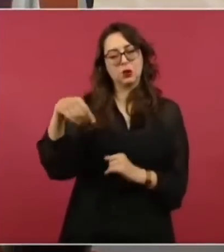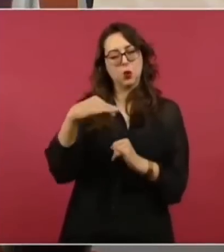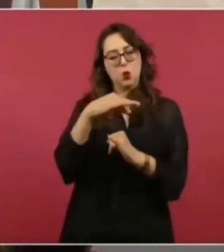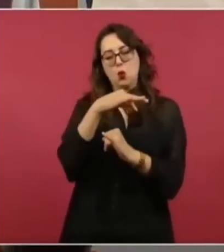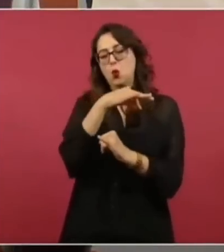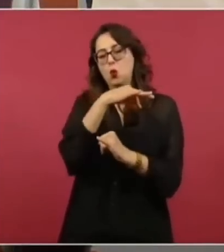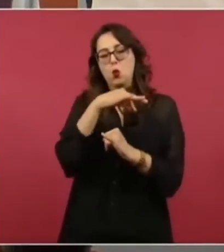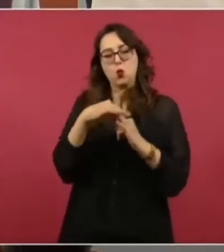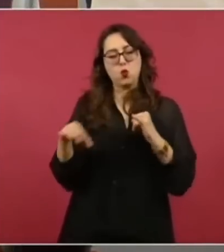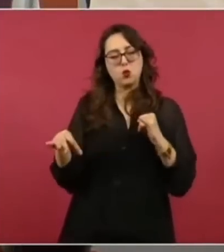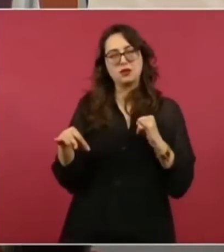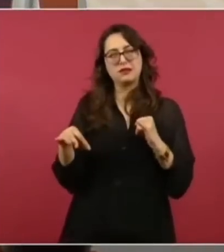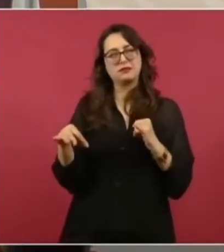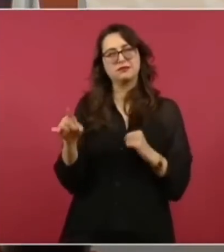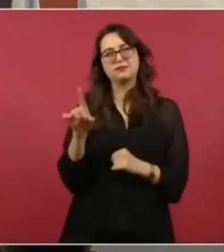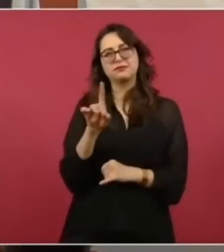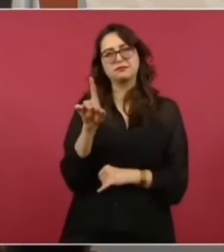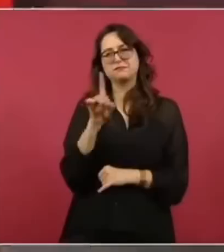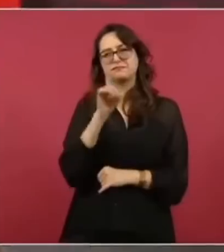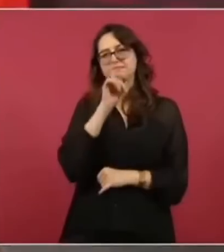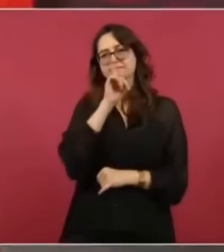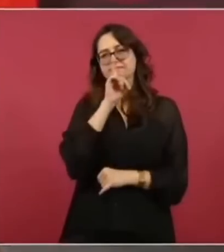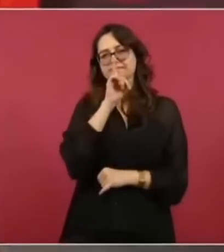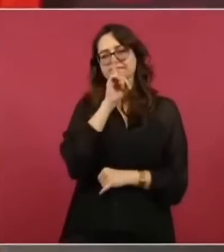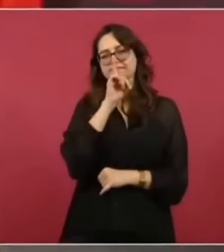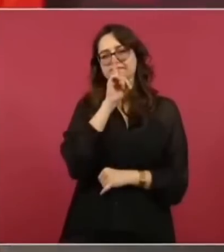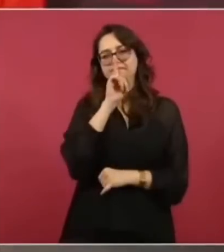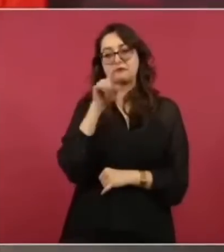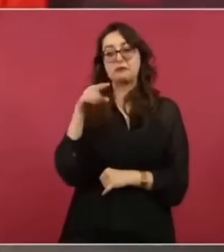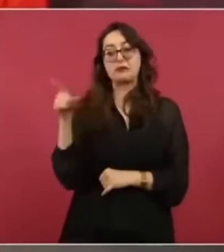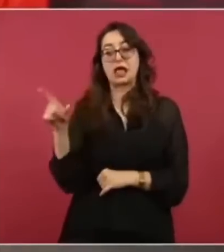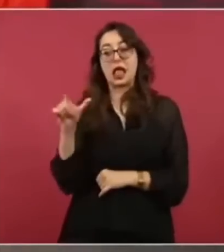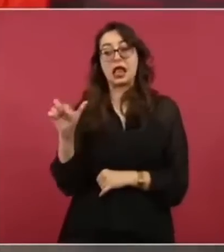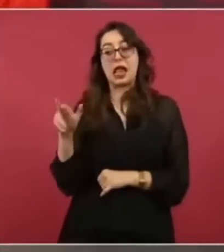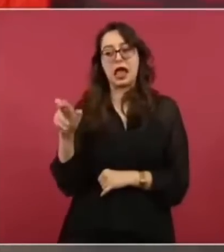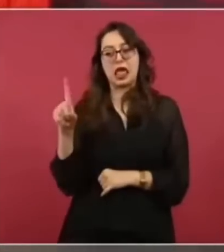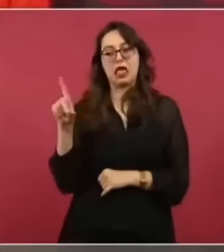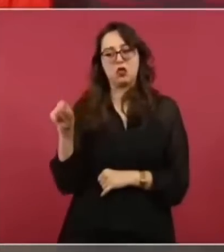fue creo que la última fue Laredo,